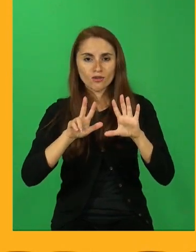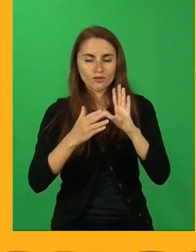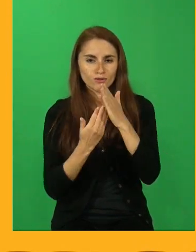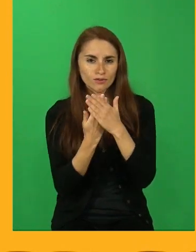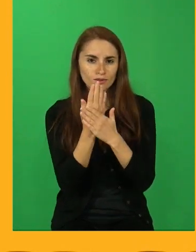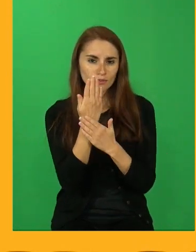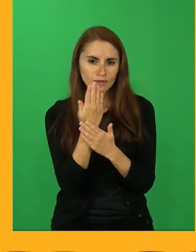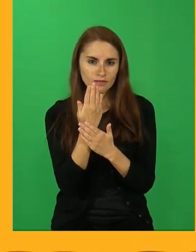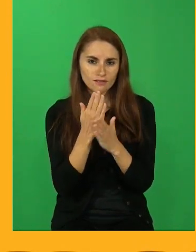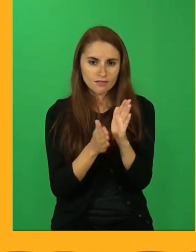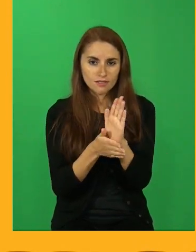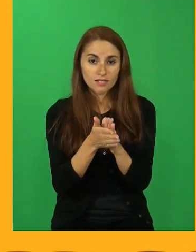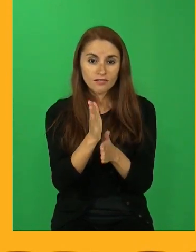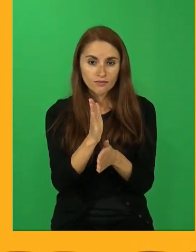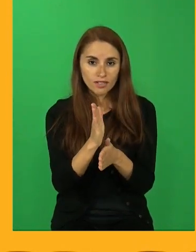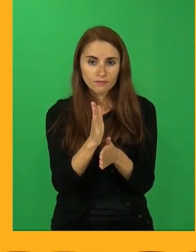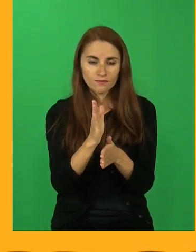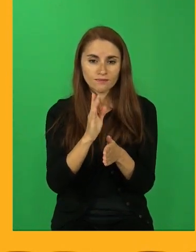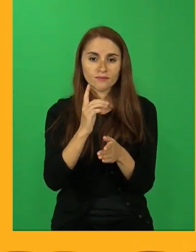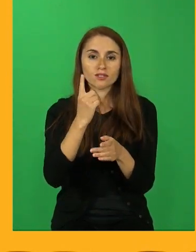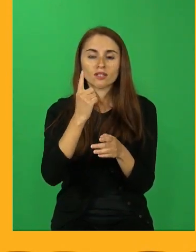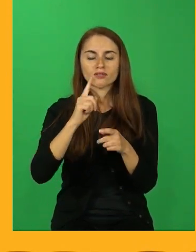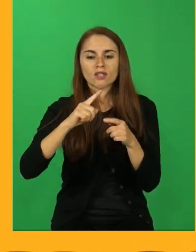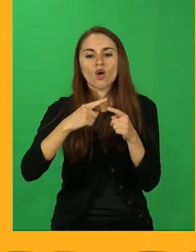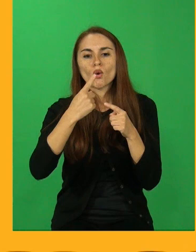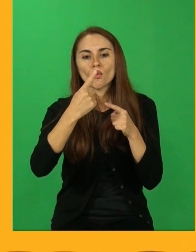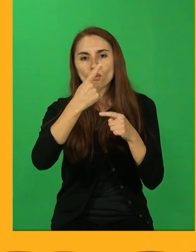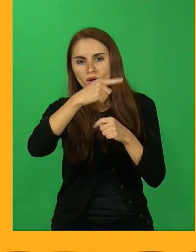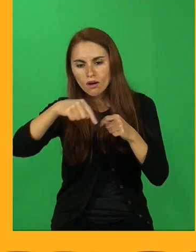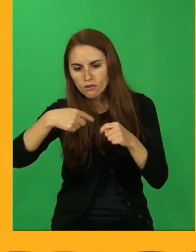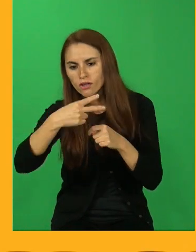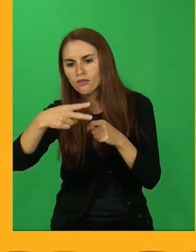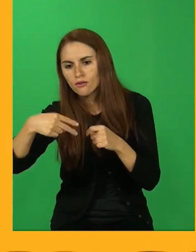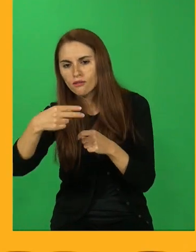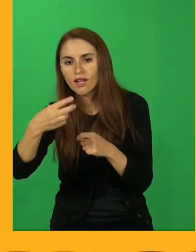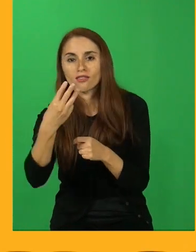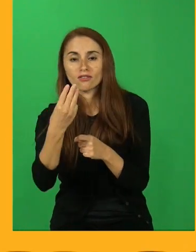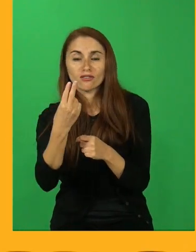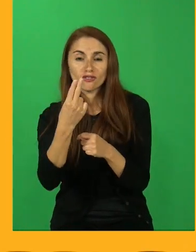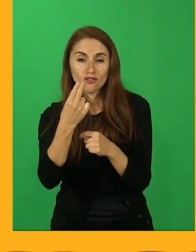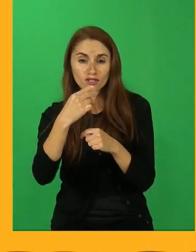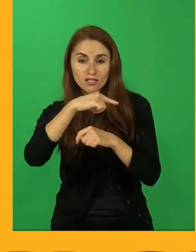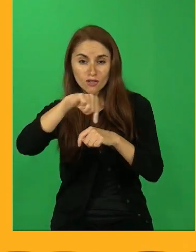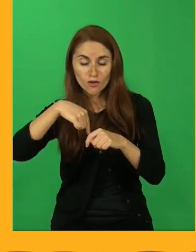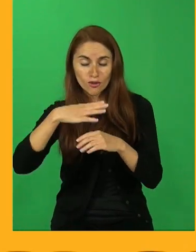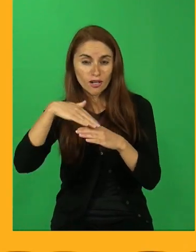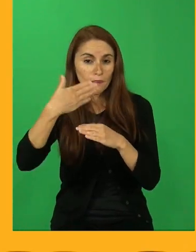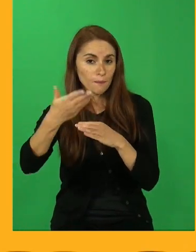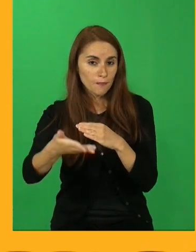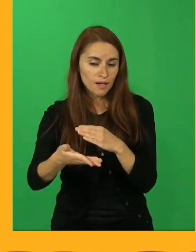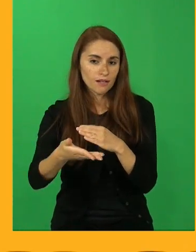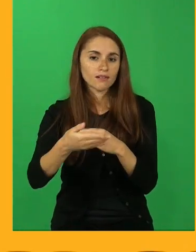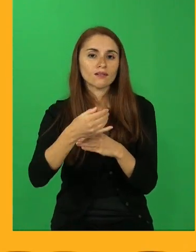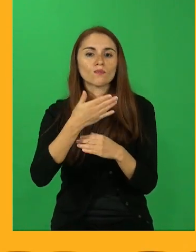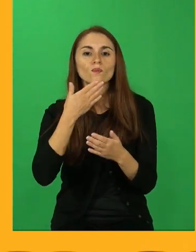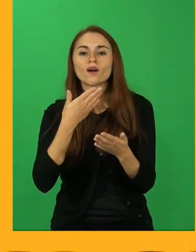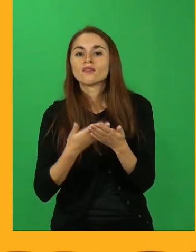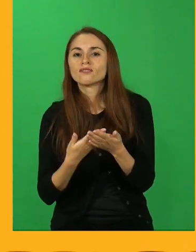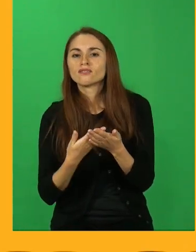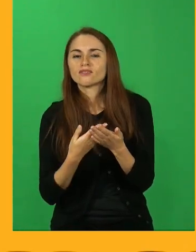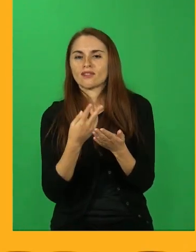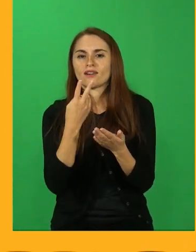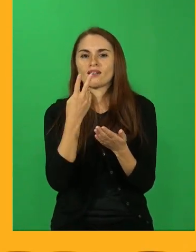de la mañana, en 12 horas más, ¿qué horario es? Muy bien, es 8 de la